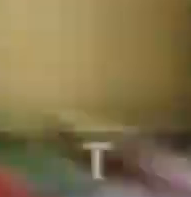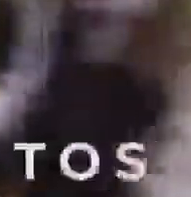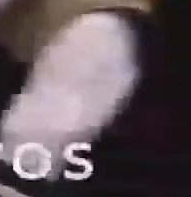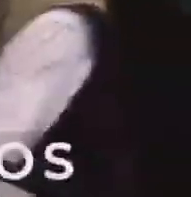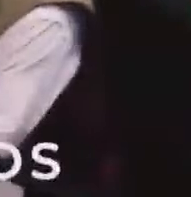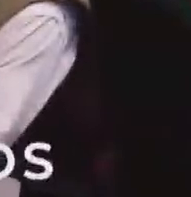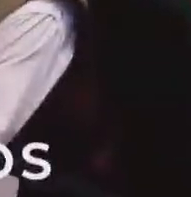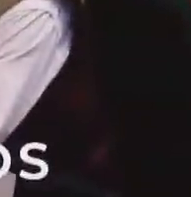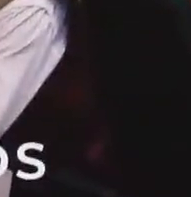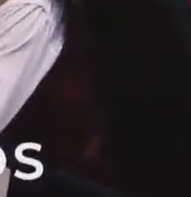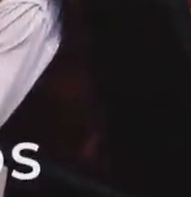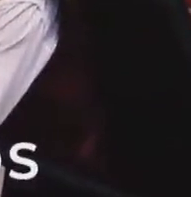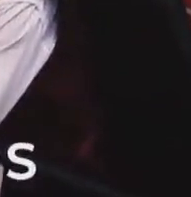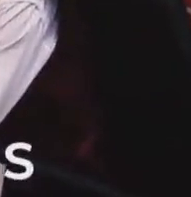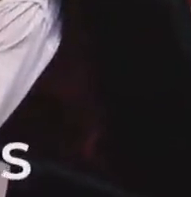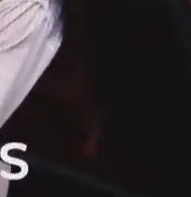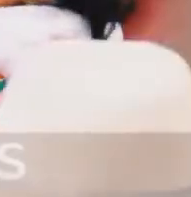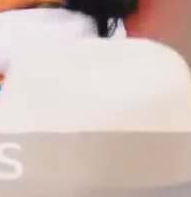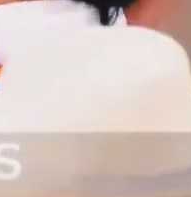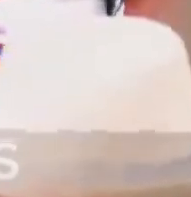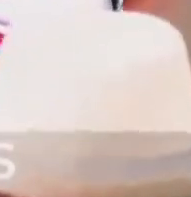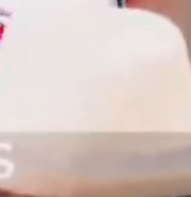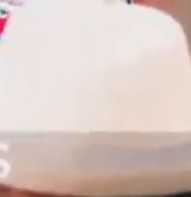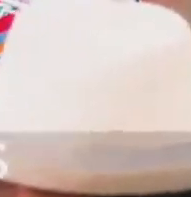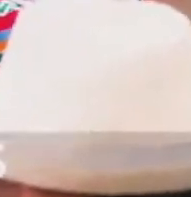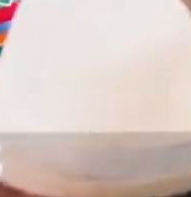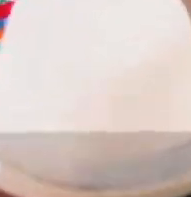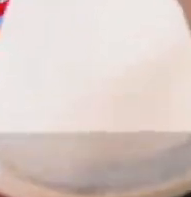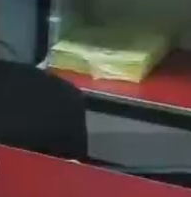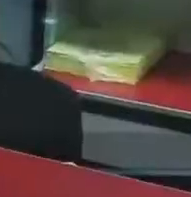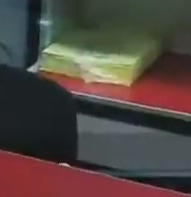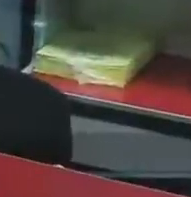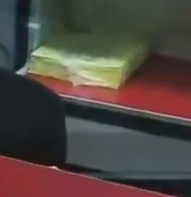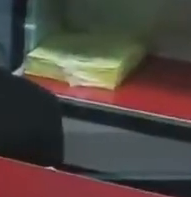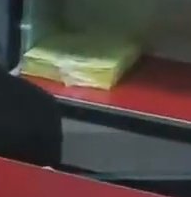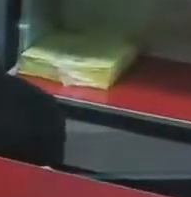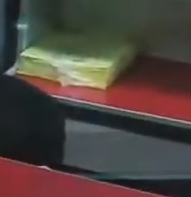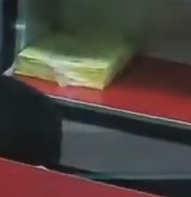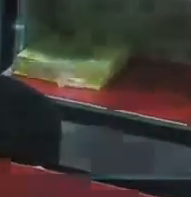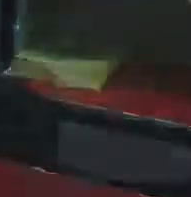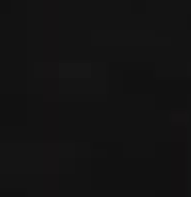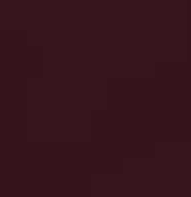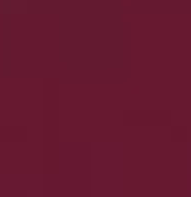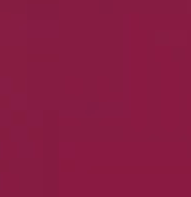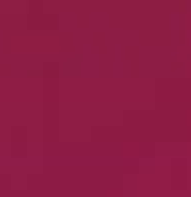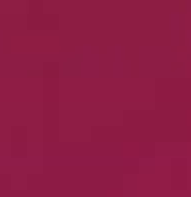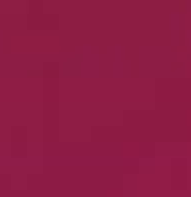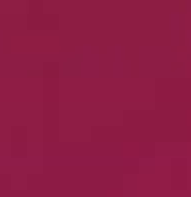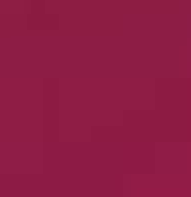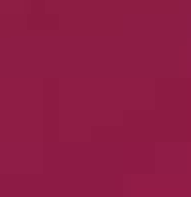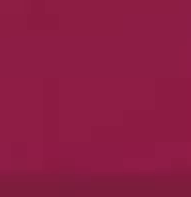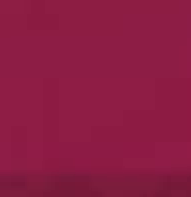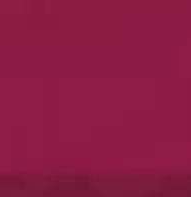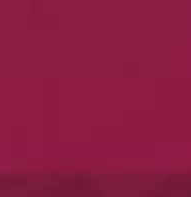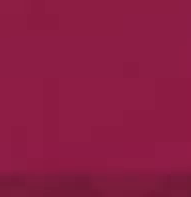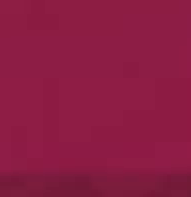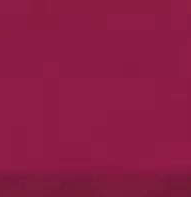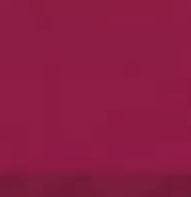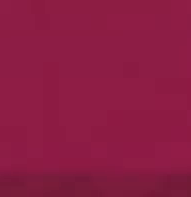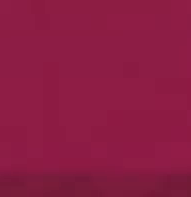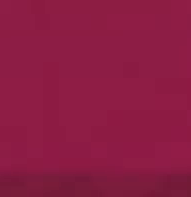954-123008. Vecino, cumple con tu compromiso tributario y evita la cobranza coactiva. Municipalidad del